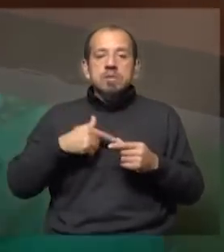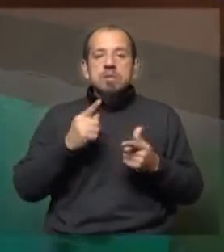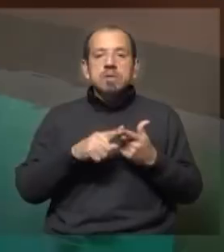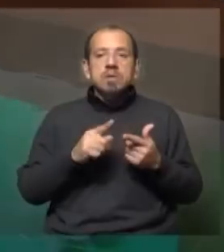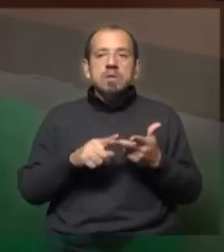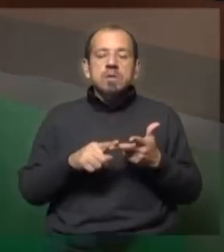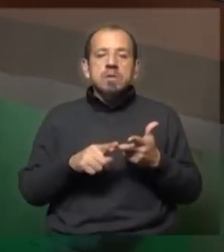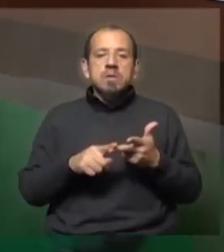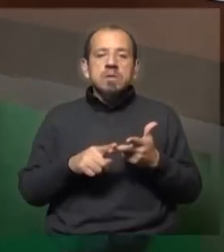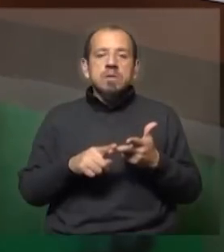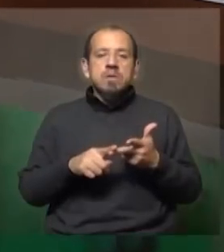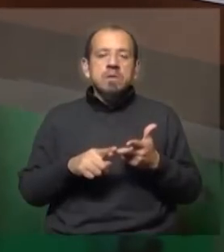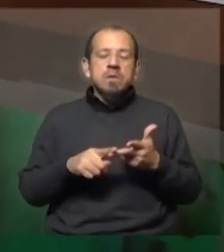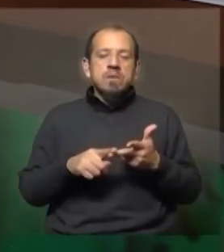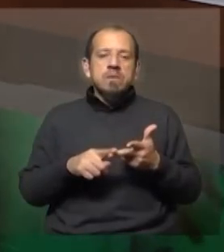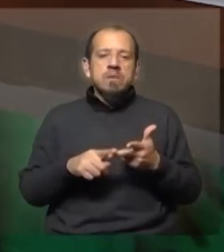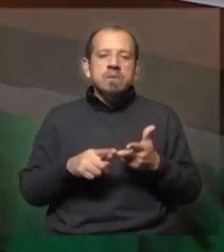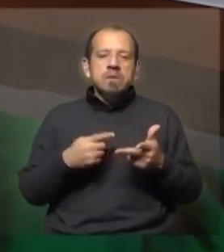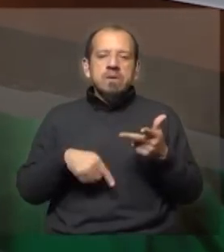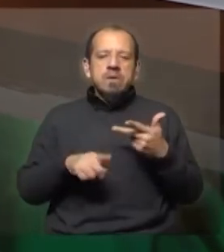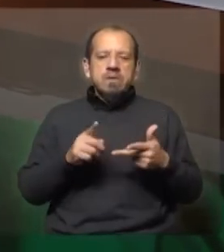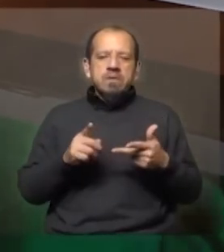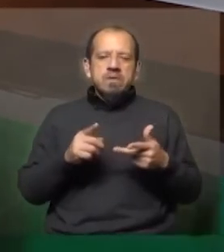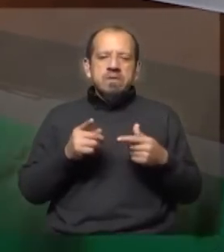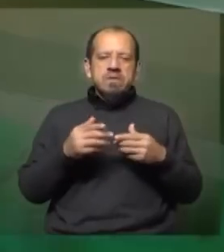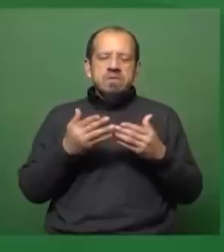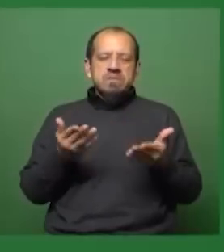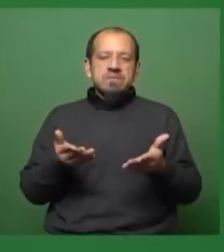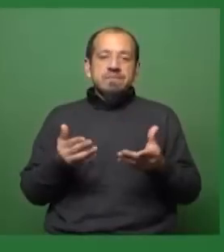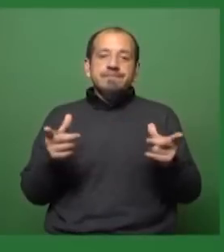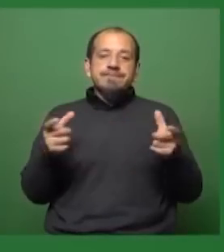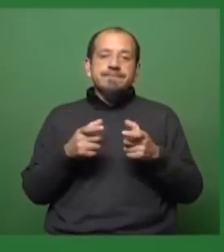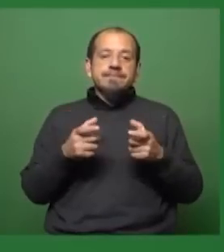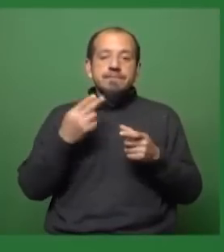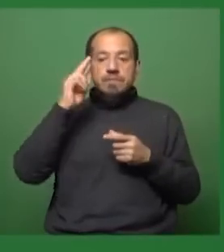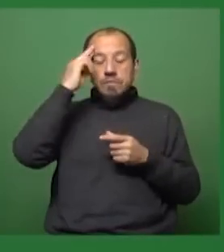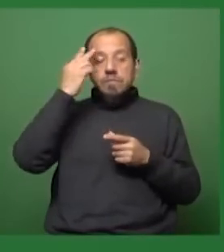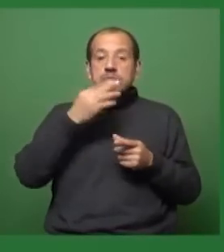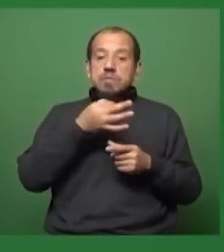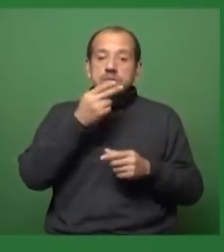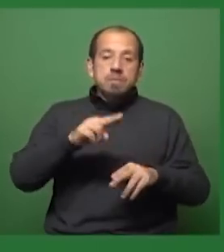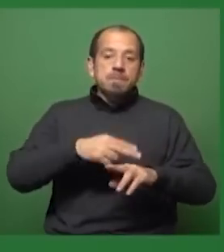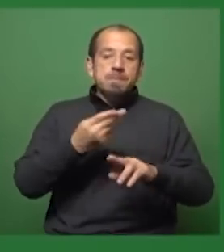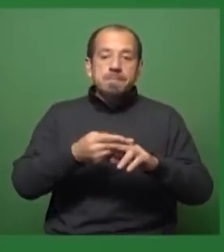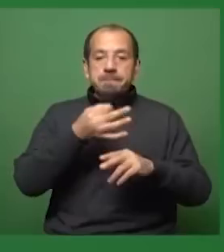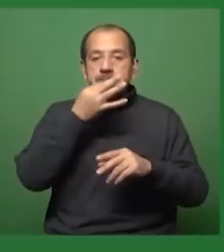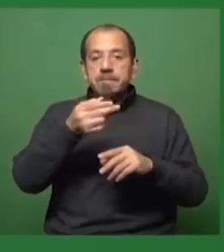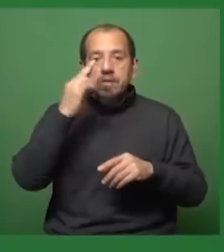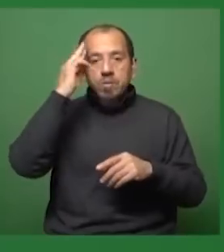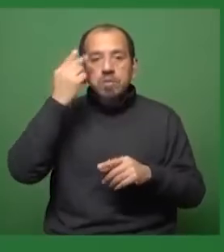y bueno y sin duda creo que que no era una Cumbre más y bueno el Uruguay volvió a insistir con algo que